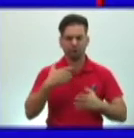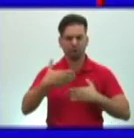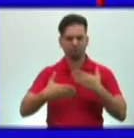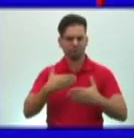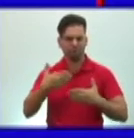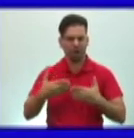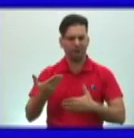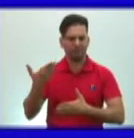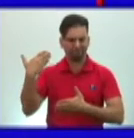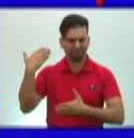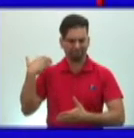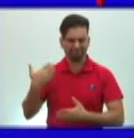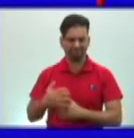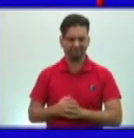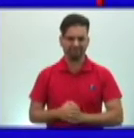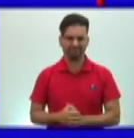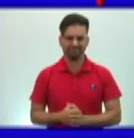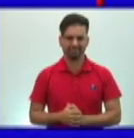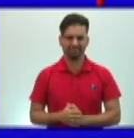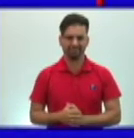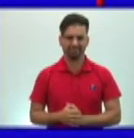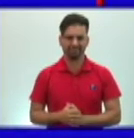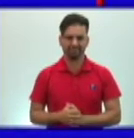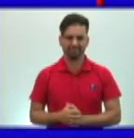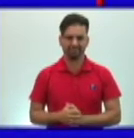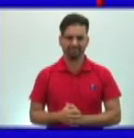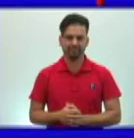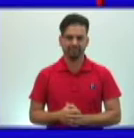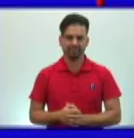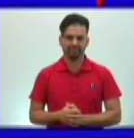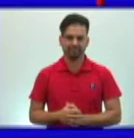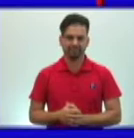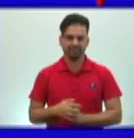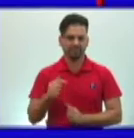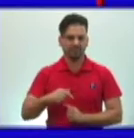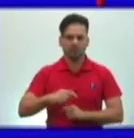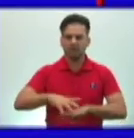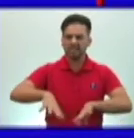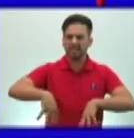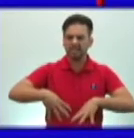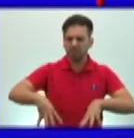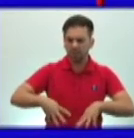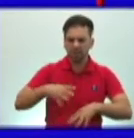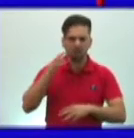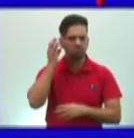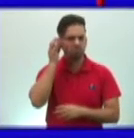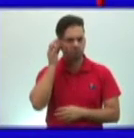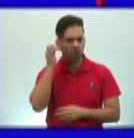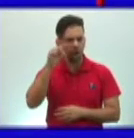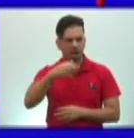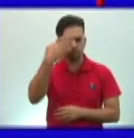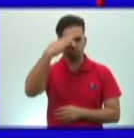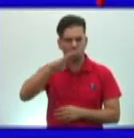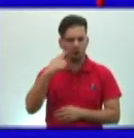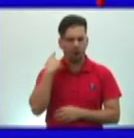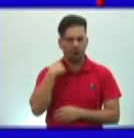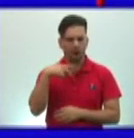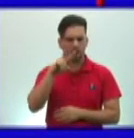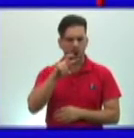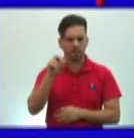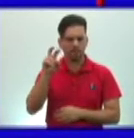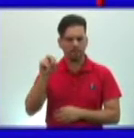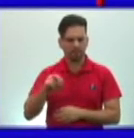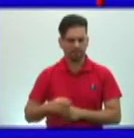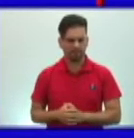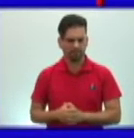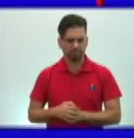deudas de siglo. Y por lo tanto, ¿cuál es la situación de las mujeres en Cuba en el 2020? Pues bien, esos